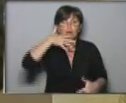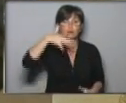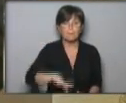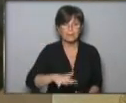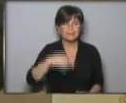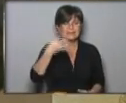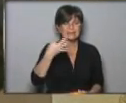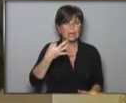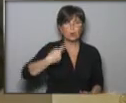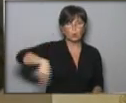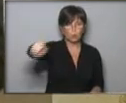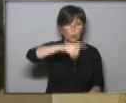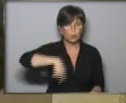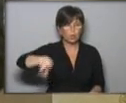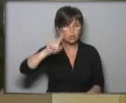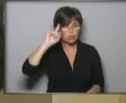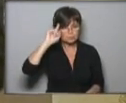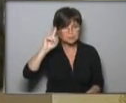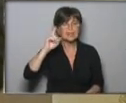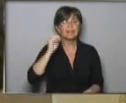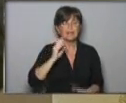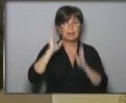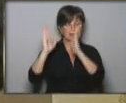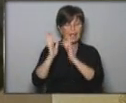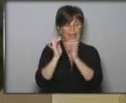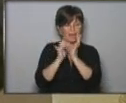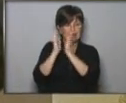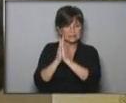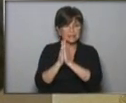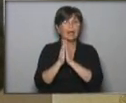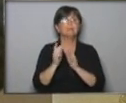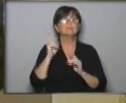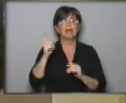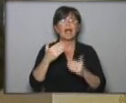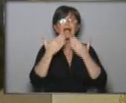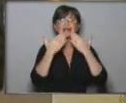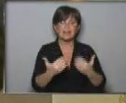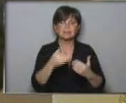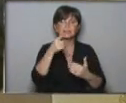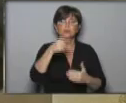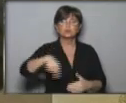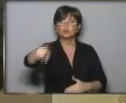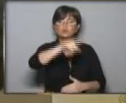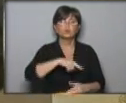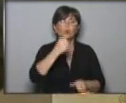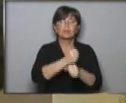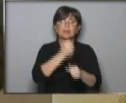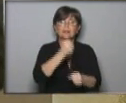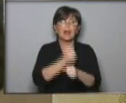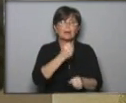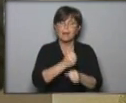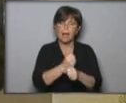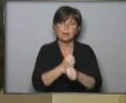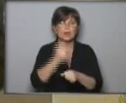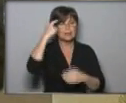Estén seguros que la Iglesia, de su parte, les agradece su preciosa obra. Ustedes tienen